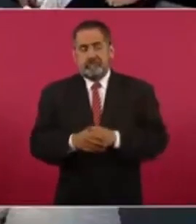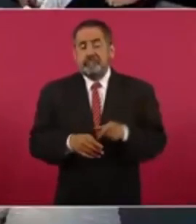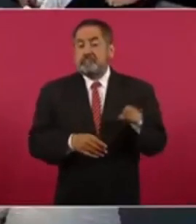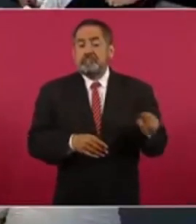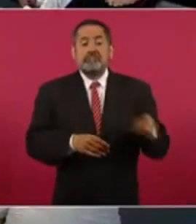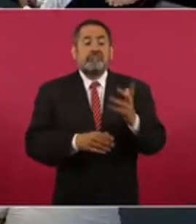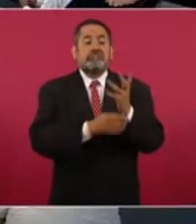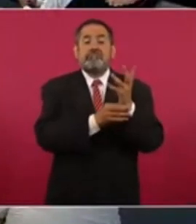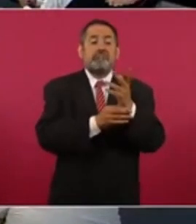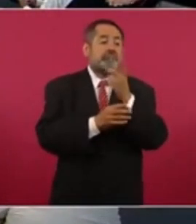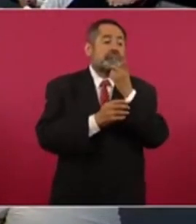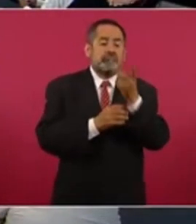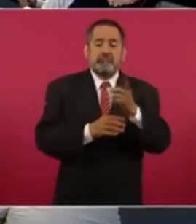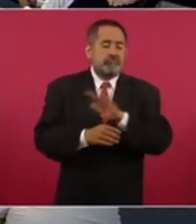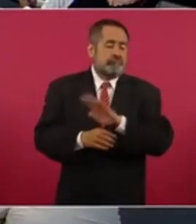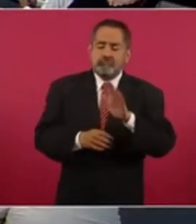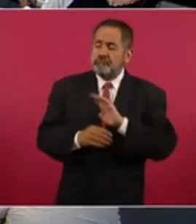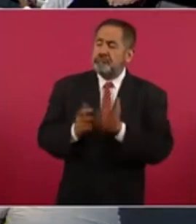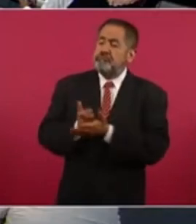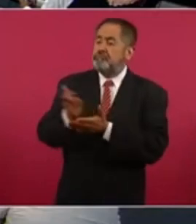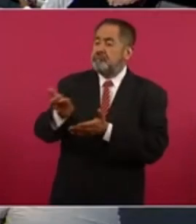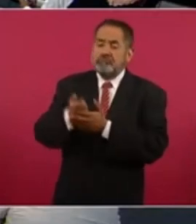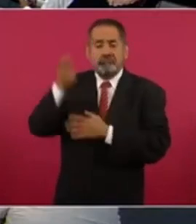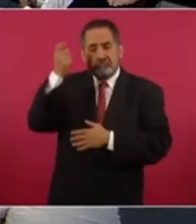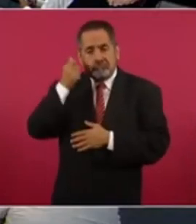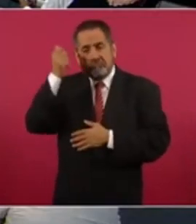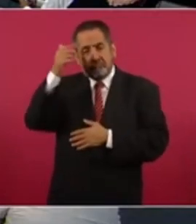sostiene que el dar esa pensión